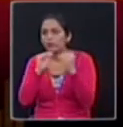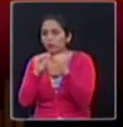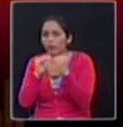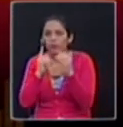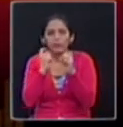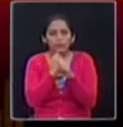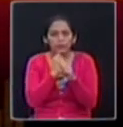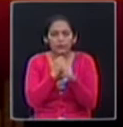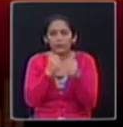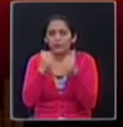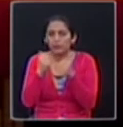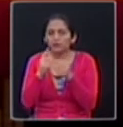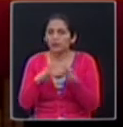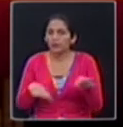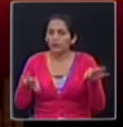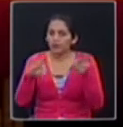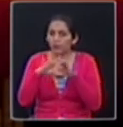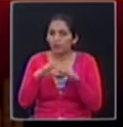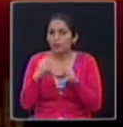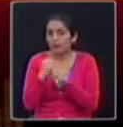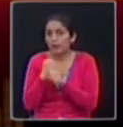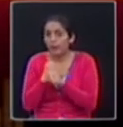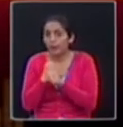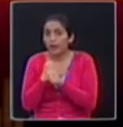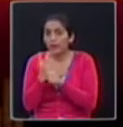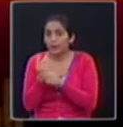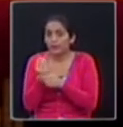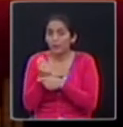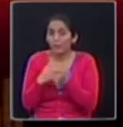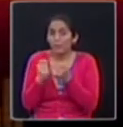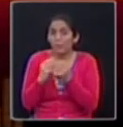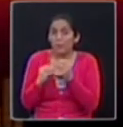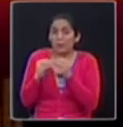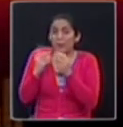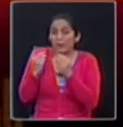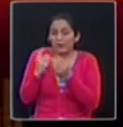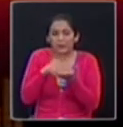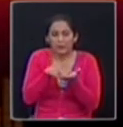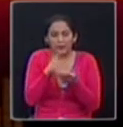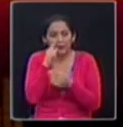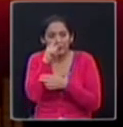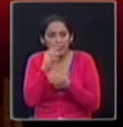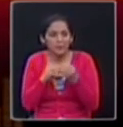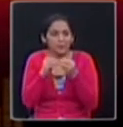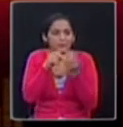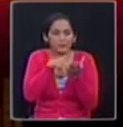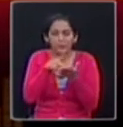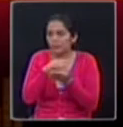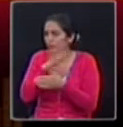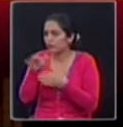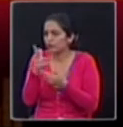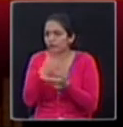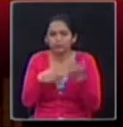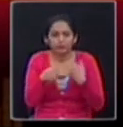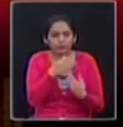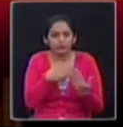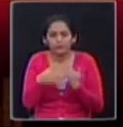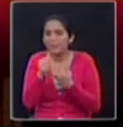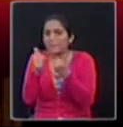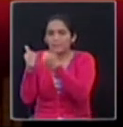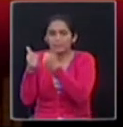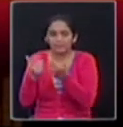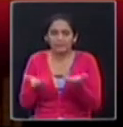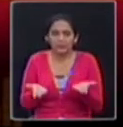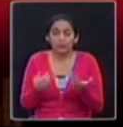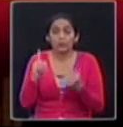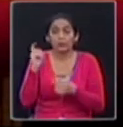poder compartir las ganancias. Mientras más ganemos todos, mejor. Mientras todos tengamos acceso al empleo, mejor. Pero hay que construir las bases para